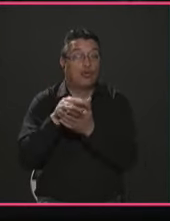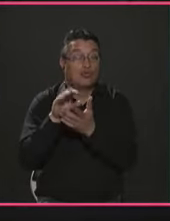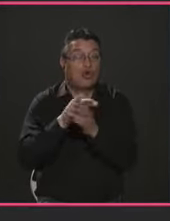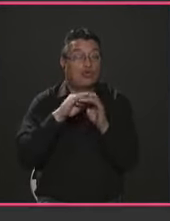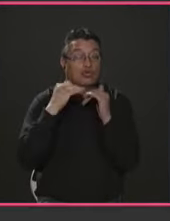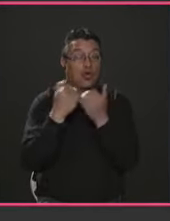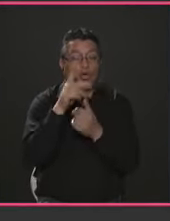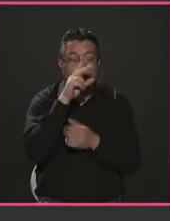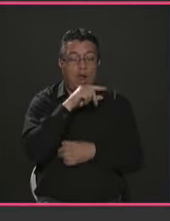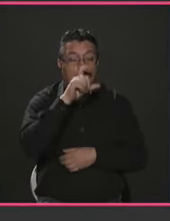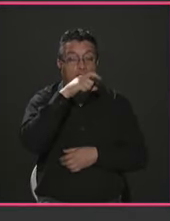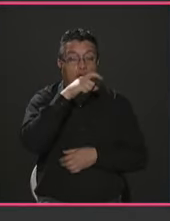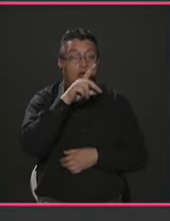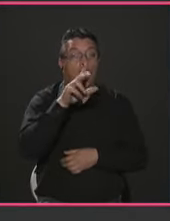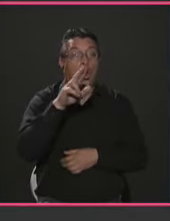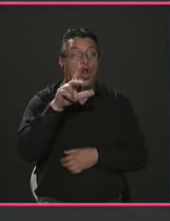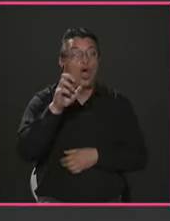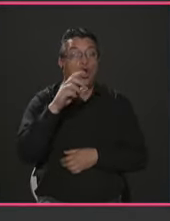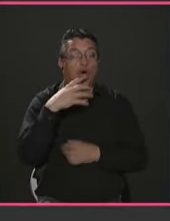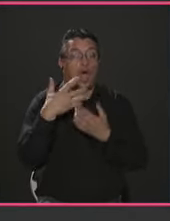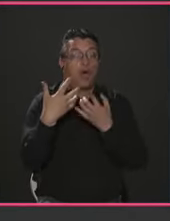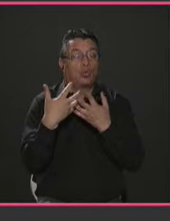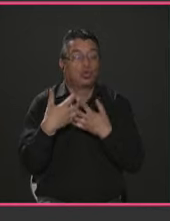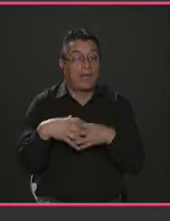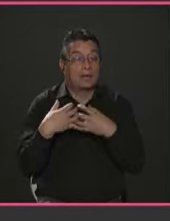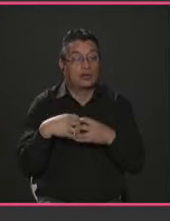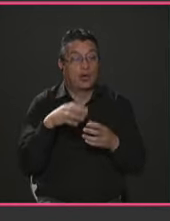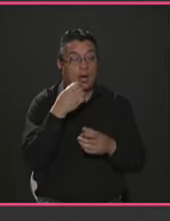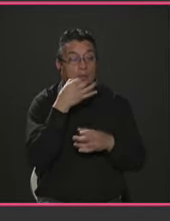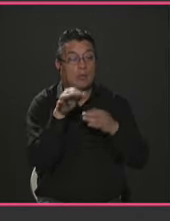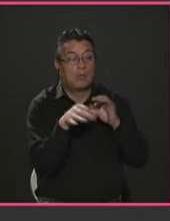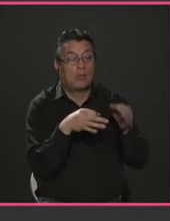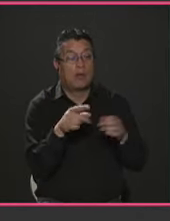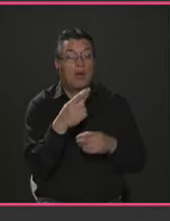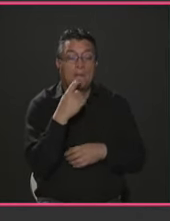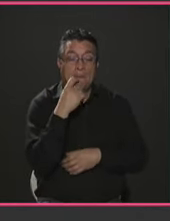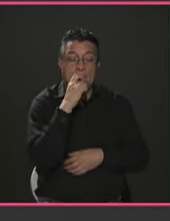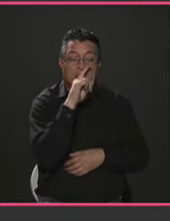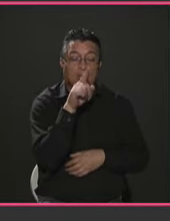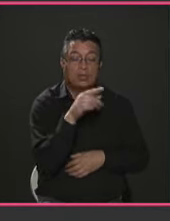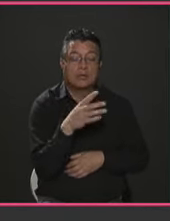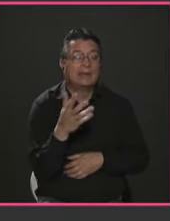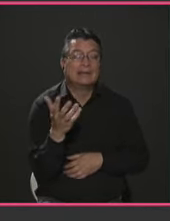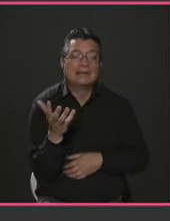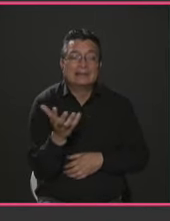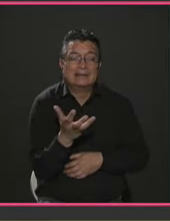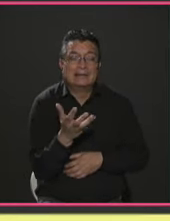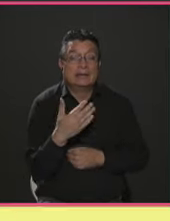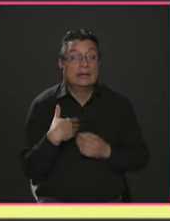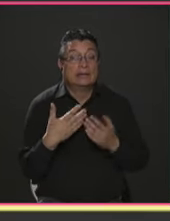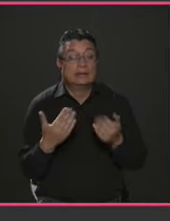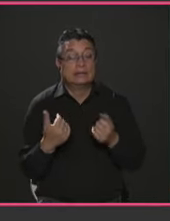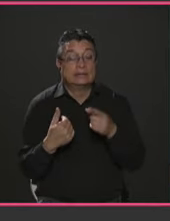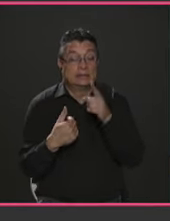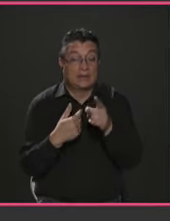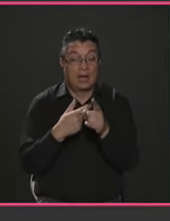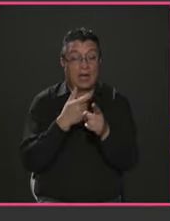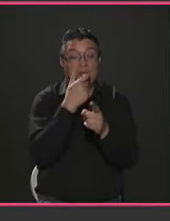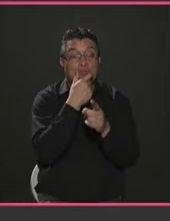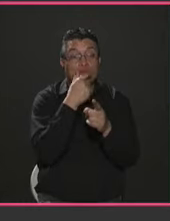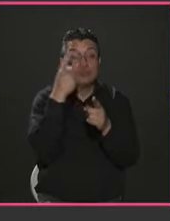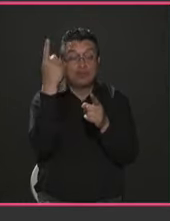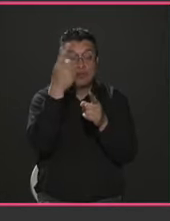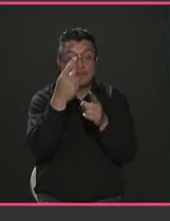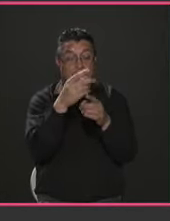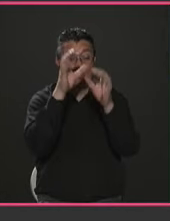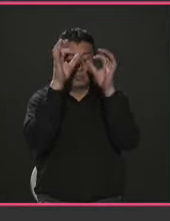como un lorito mecánico un lorito automático entonces la pregunta que viene a continuación es qué requeriría este monito para que sea capaz